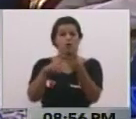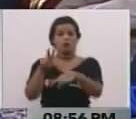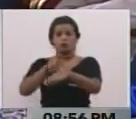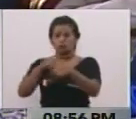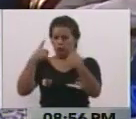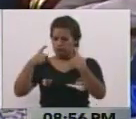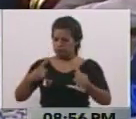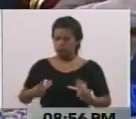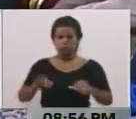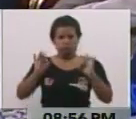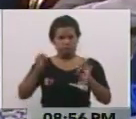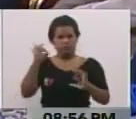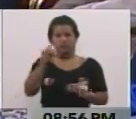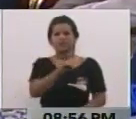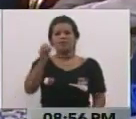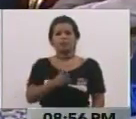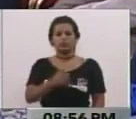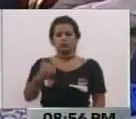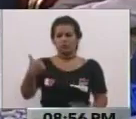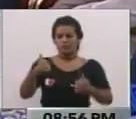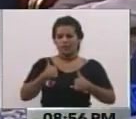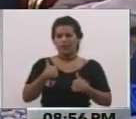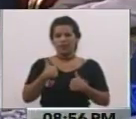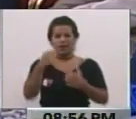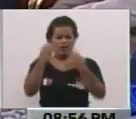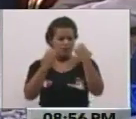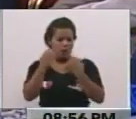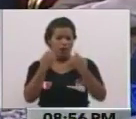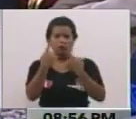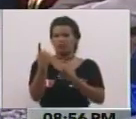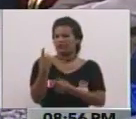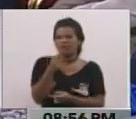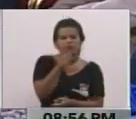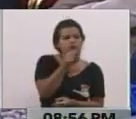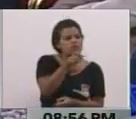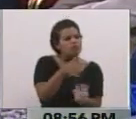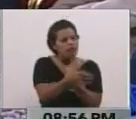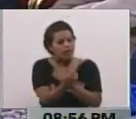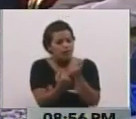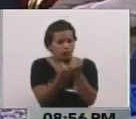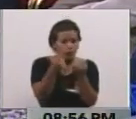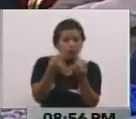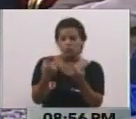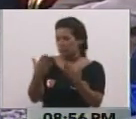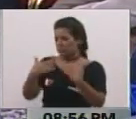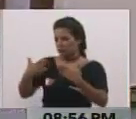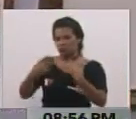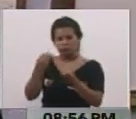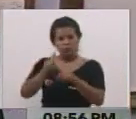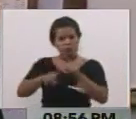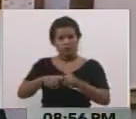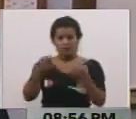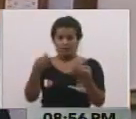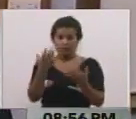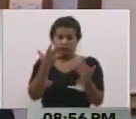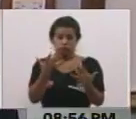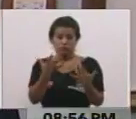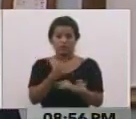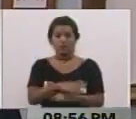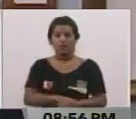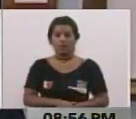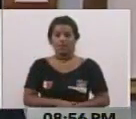Al 100% conmigo, que me faltaba, que me hacía falta, Yulimar, para adelante, que tenemos que llegar bien a los Juegos Olímpicos.